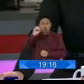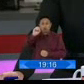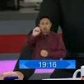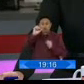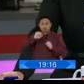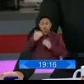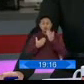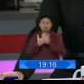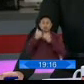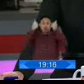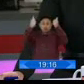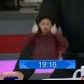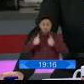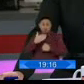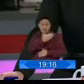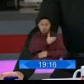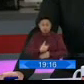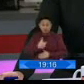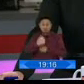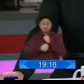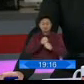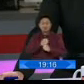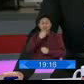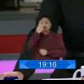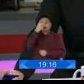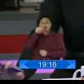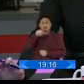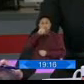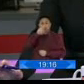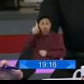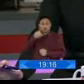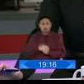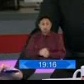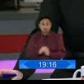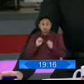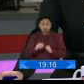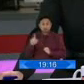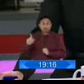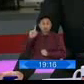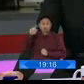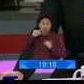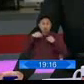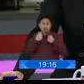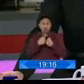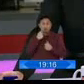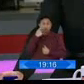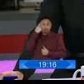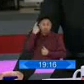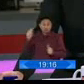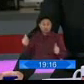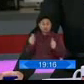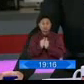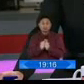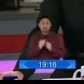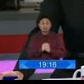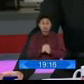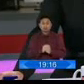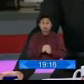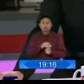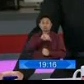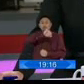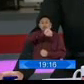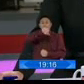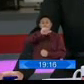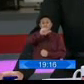candidato presidencial para el 2021. Entre tanto, desde el correísmo se propone el binomio Gustavo Yalc, Marcela